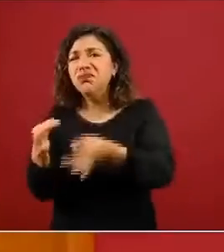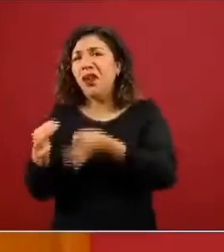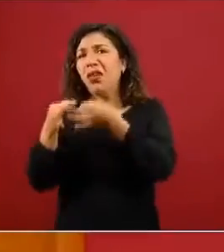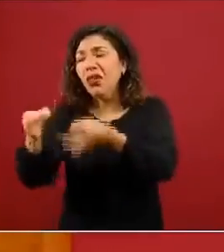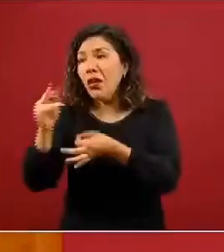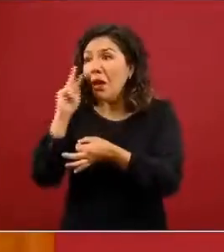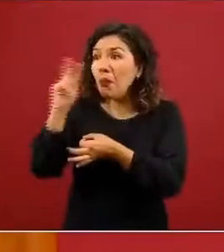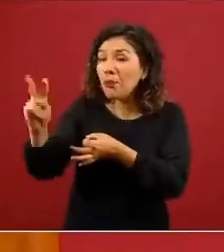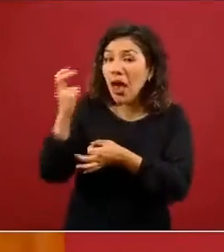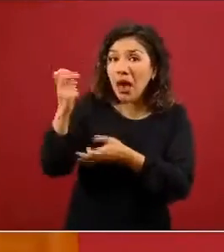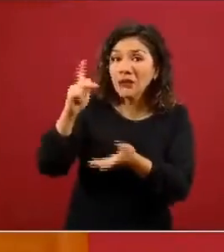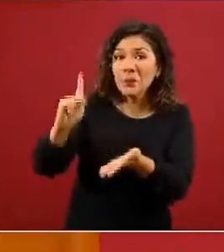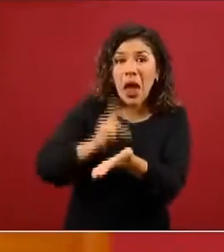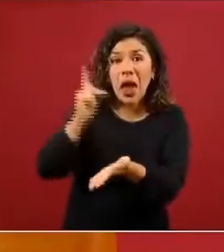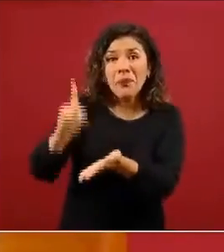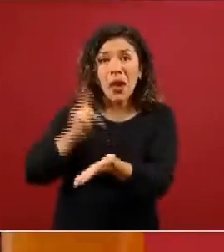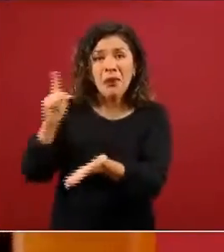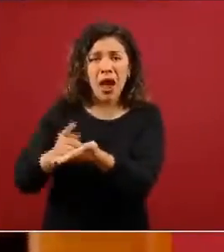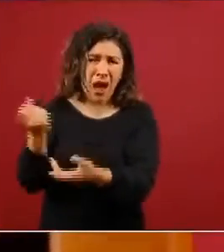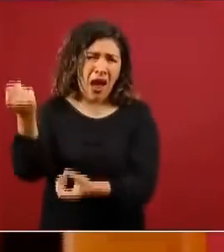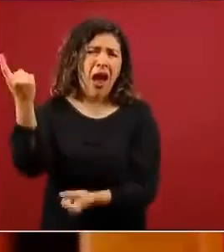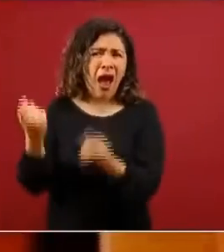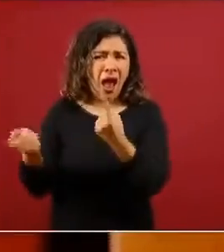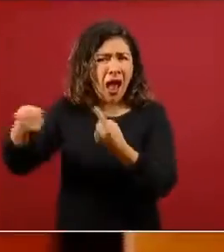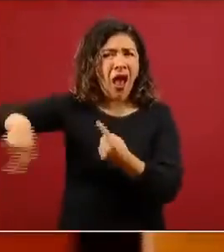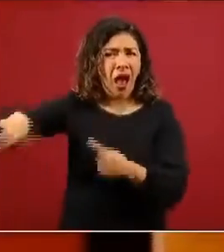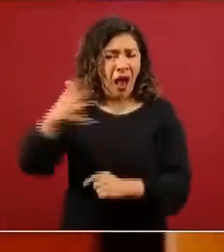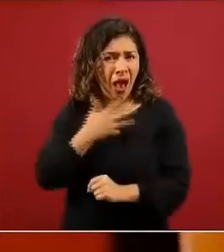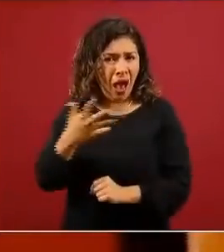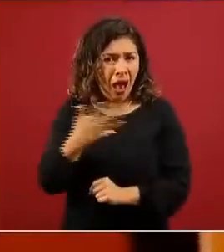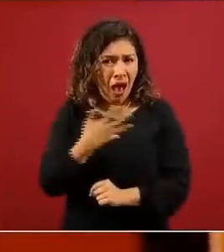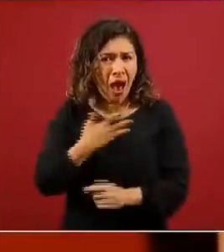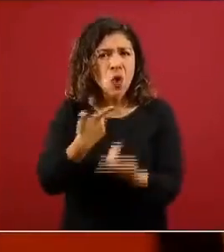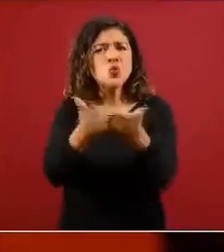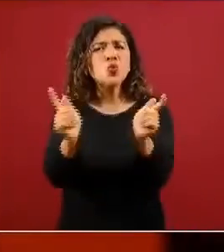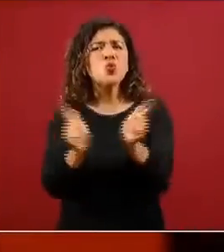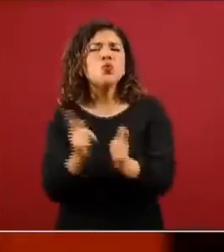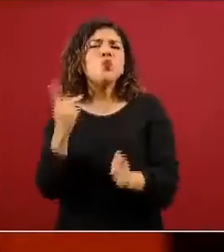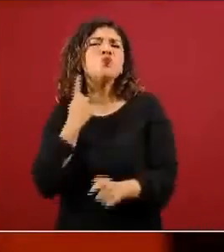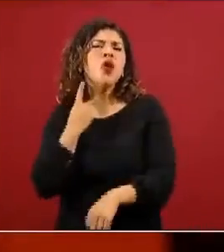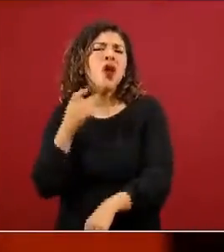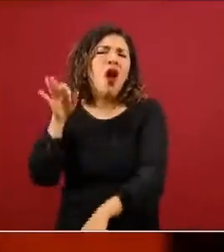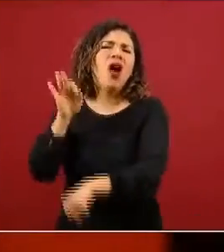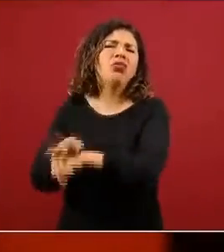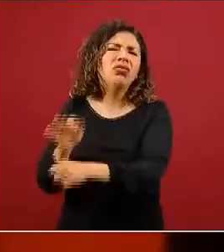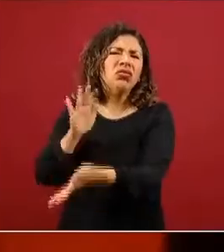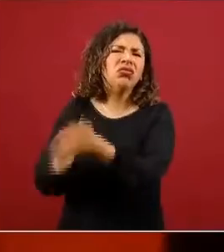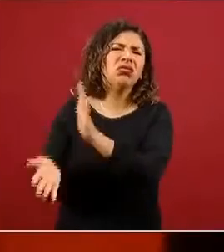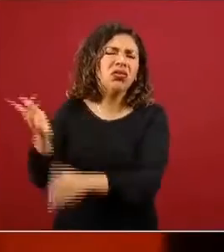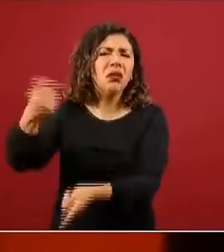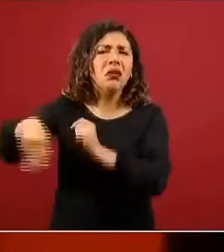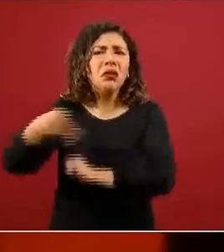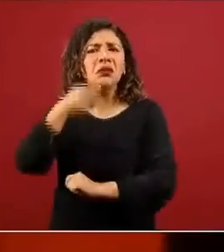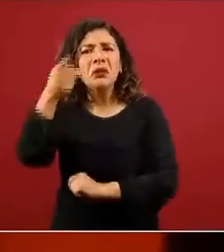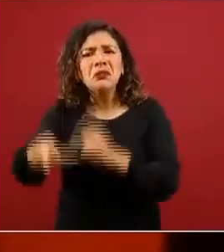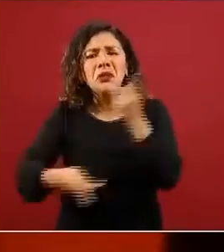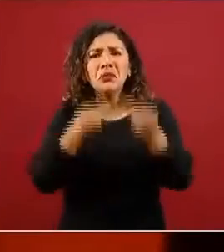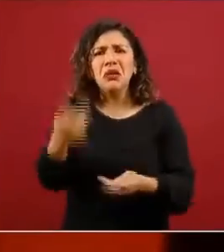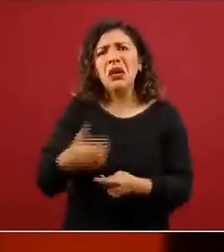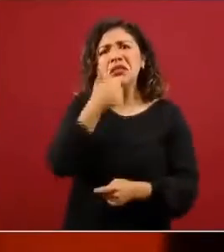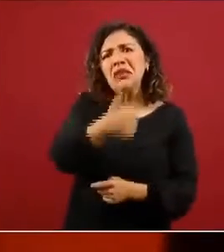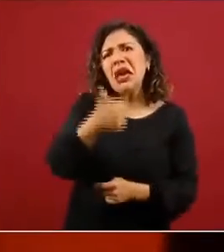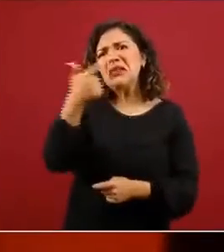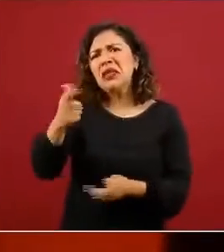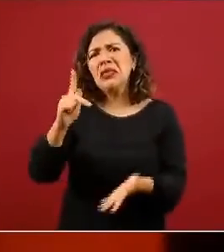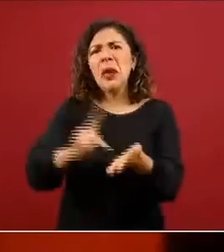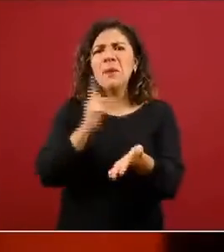discursos repetidos de la infodemia de ciertos medios de información o ciertos grupos políticos y sociales que han insistido en 6 o 7